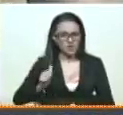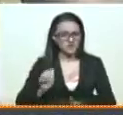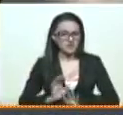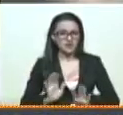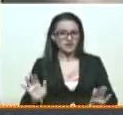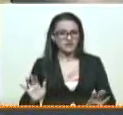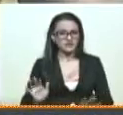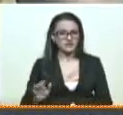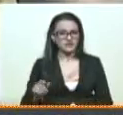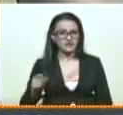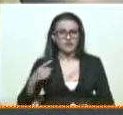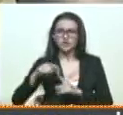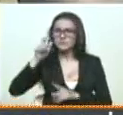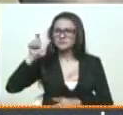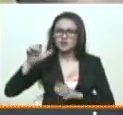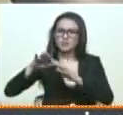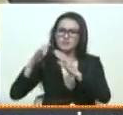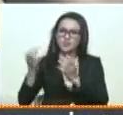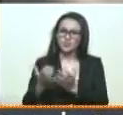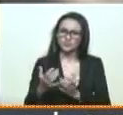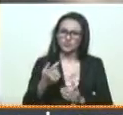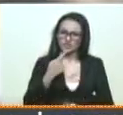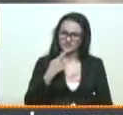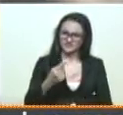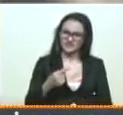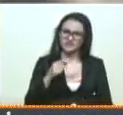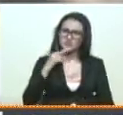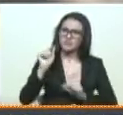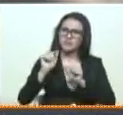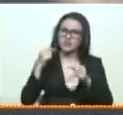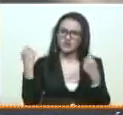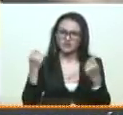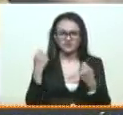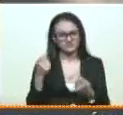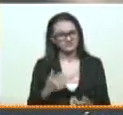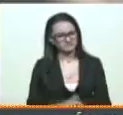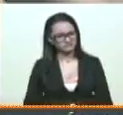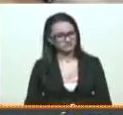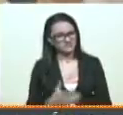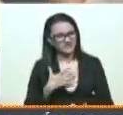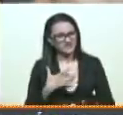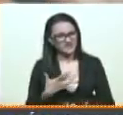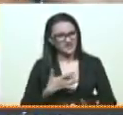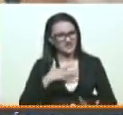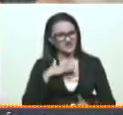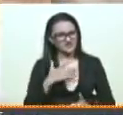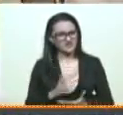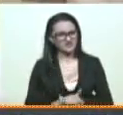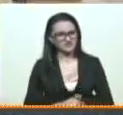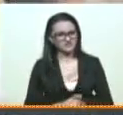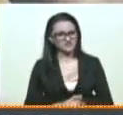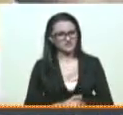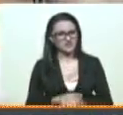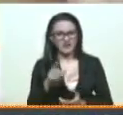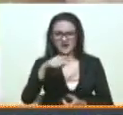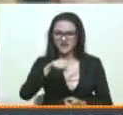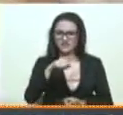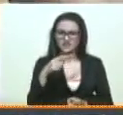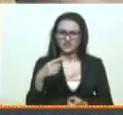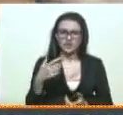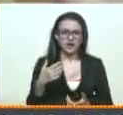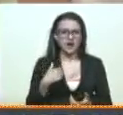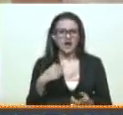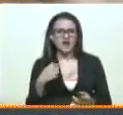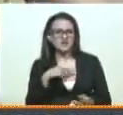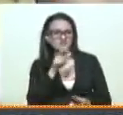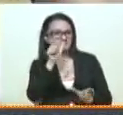de un ciudadano del mundo diciendo esto a través de medios de comunicación? O llamados abiertos al desconocimiento del presidente de la República,